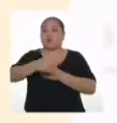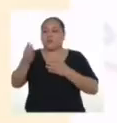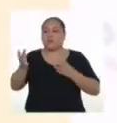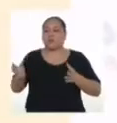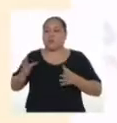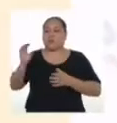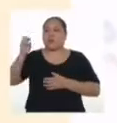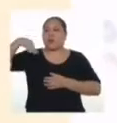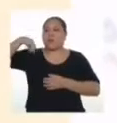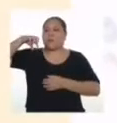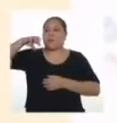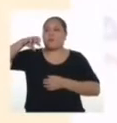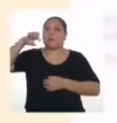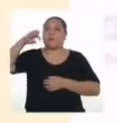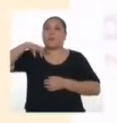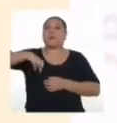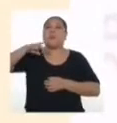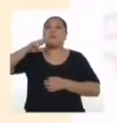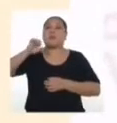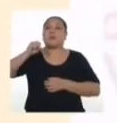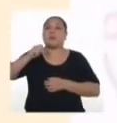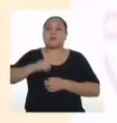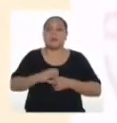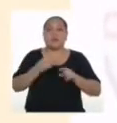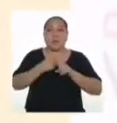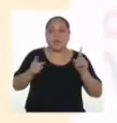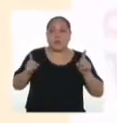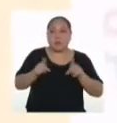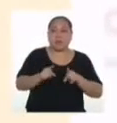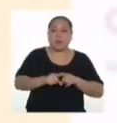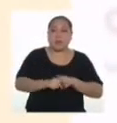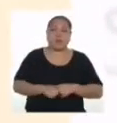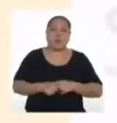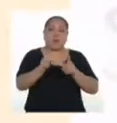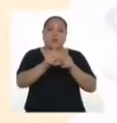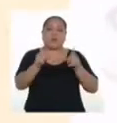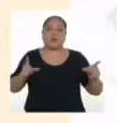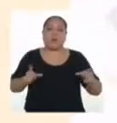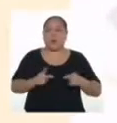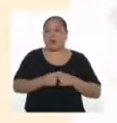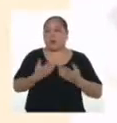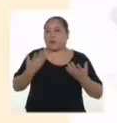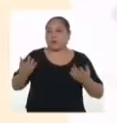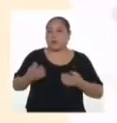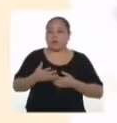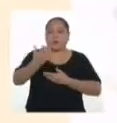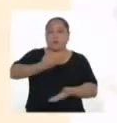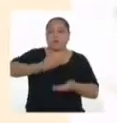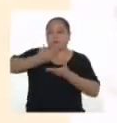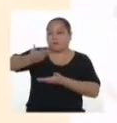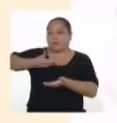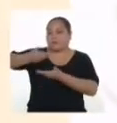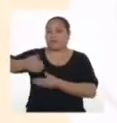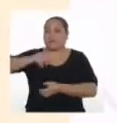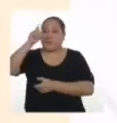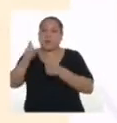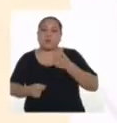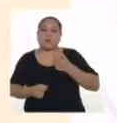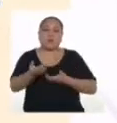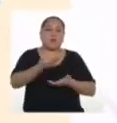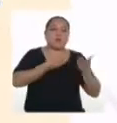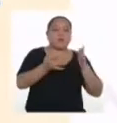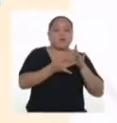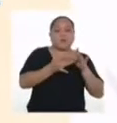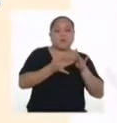presa. En tanto territorio, la cuenca puede ser también vista como un producto social, resultante de las interacciones de las personas con el